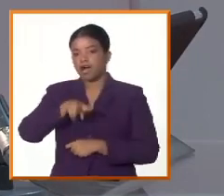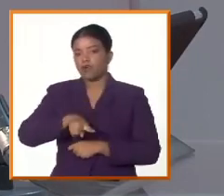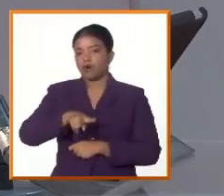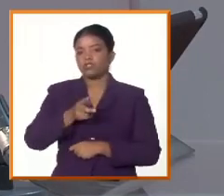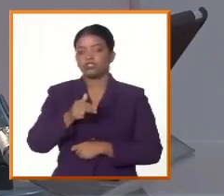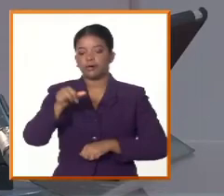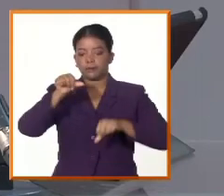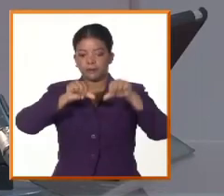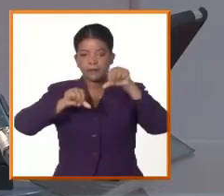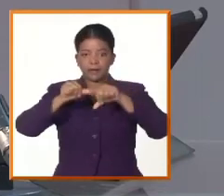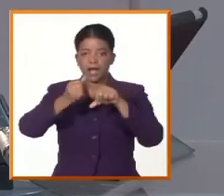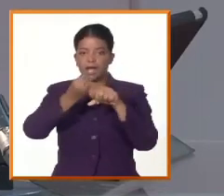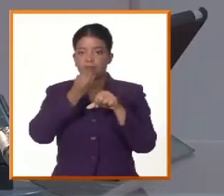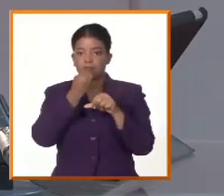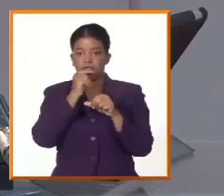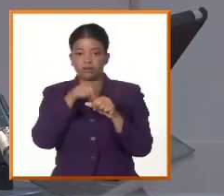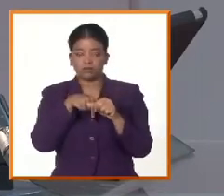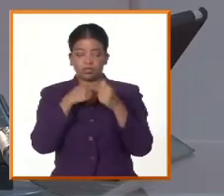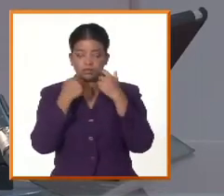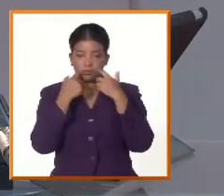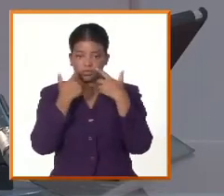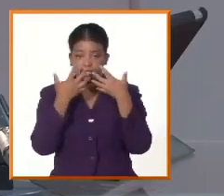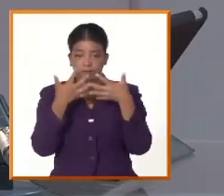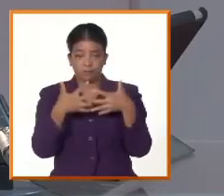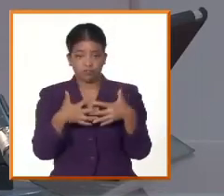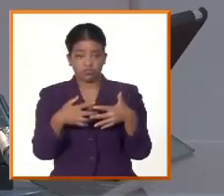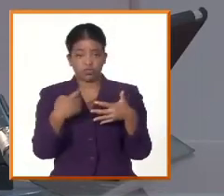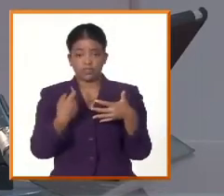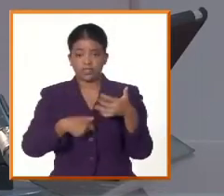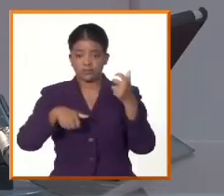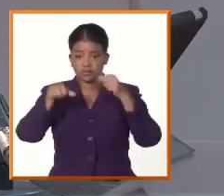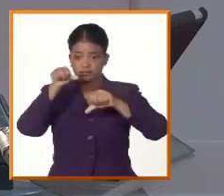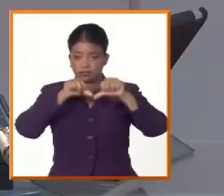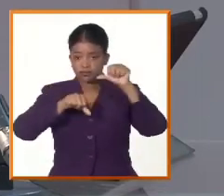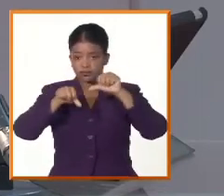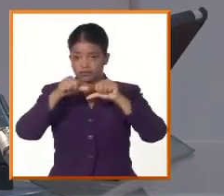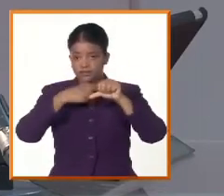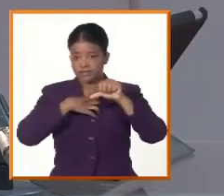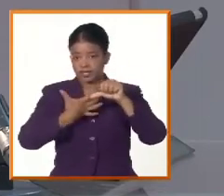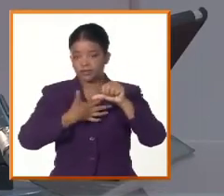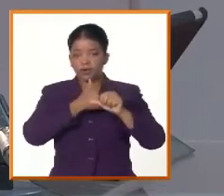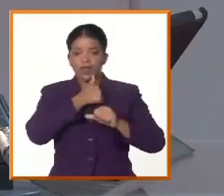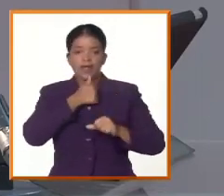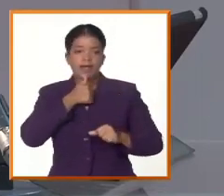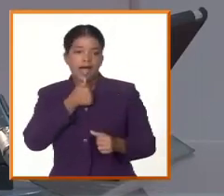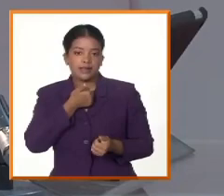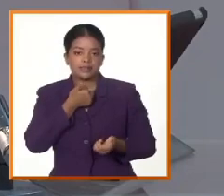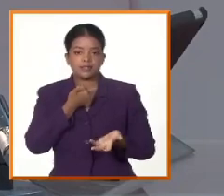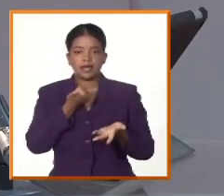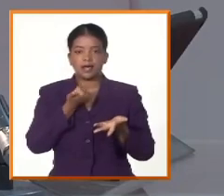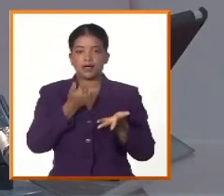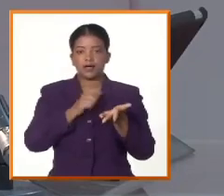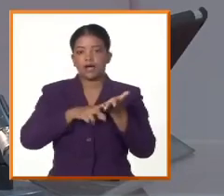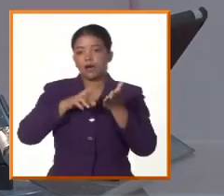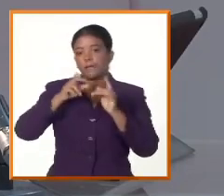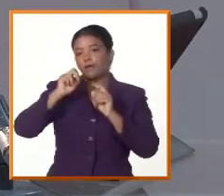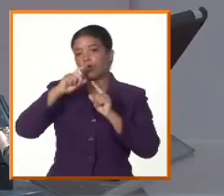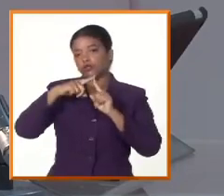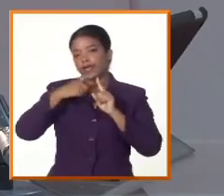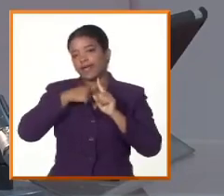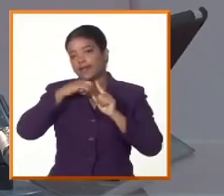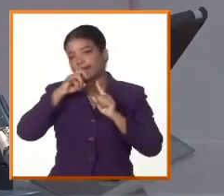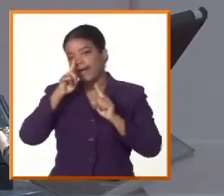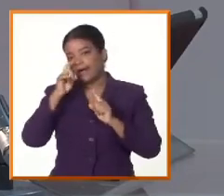hoy es un requisito hoy lo que se produce hay que evaluar que se aporta nutricionalmente y se hicieron varios